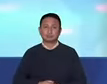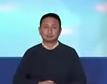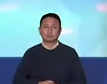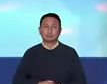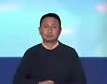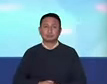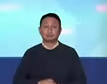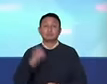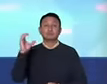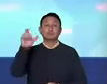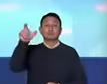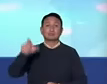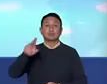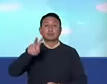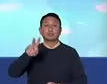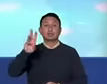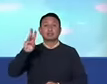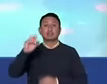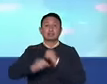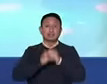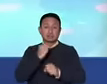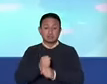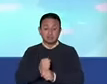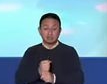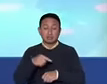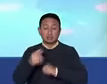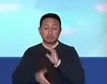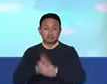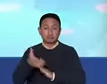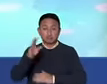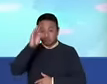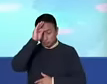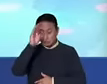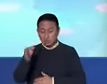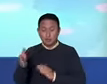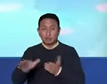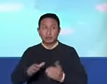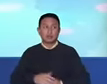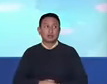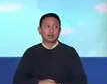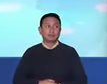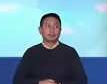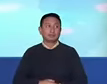El colombiano de 26 años de edad murió cuando era llevado hasta una casa de salud.